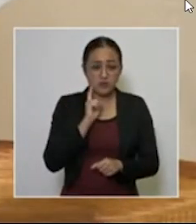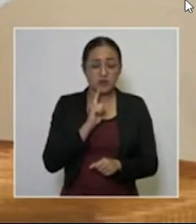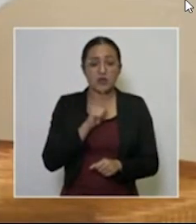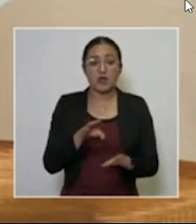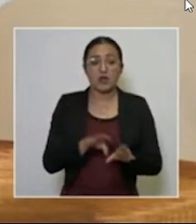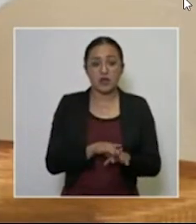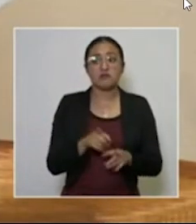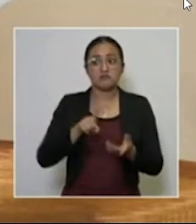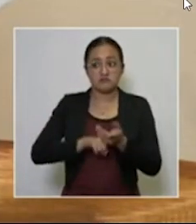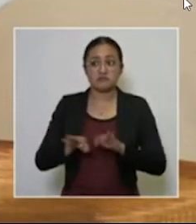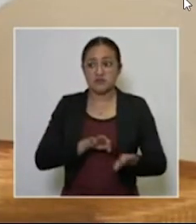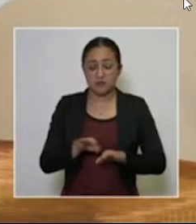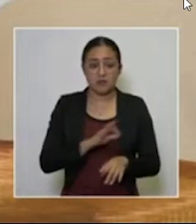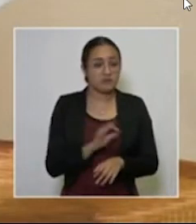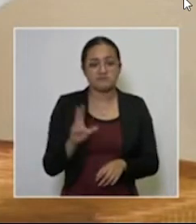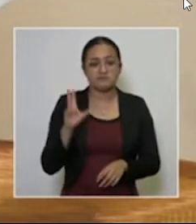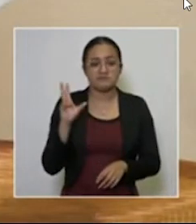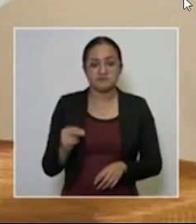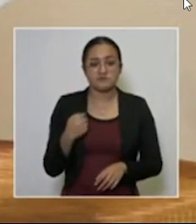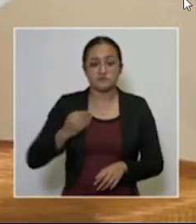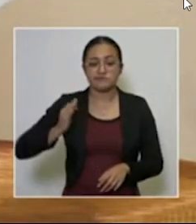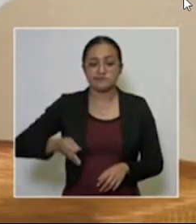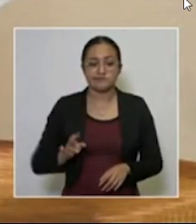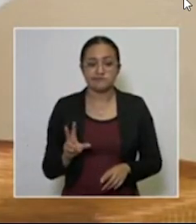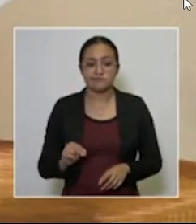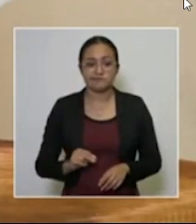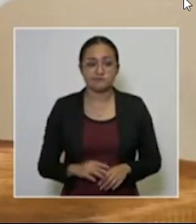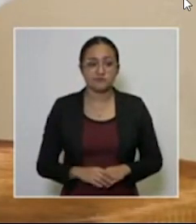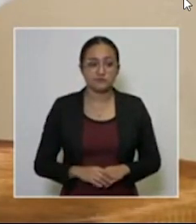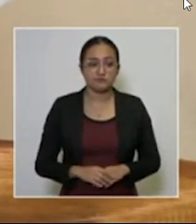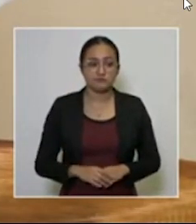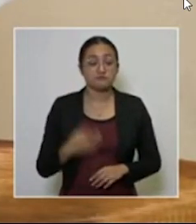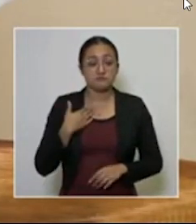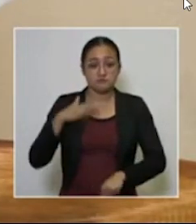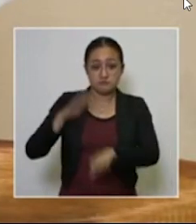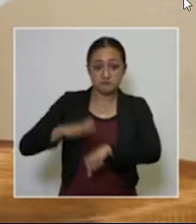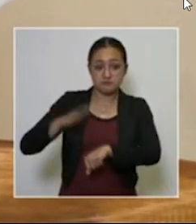ningún orden de gobierno en el Estado de Puebla. Entonces, yo llamo